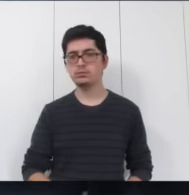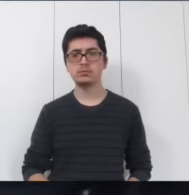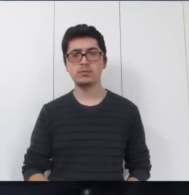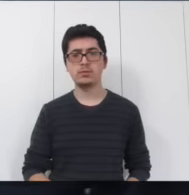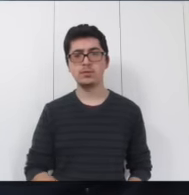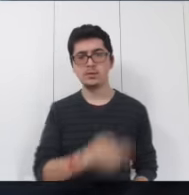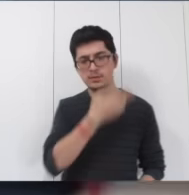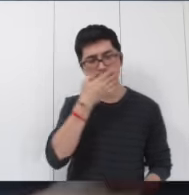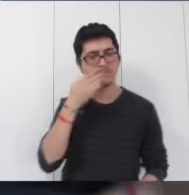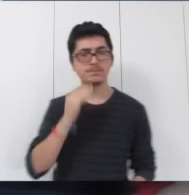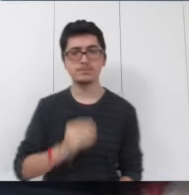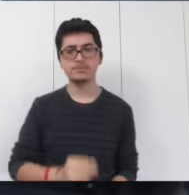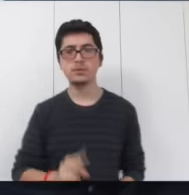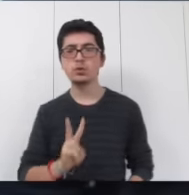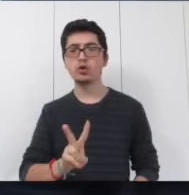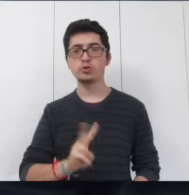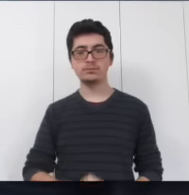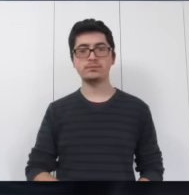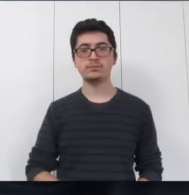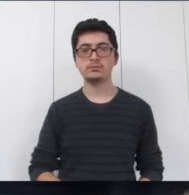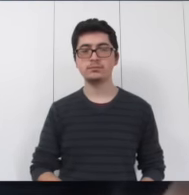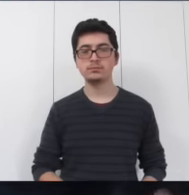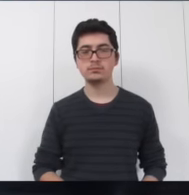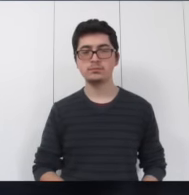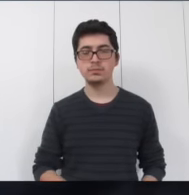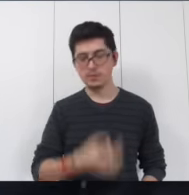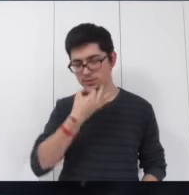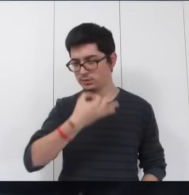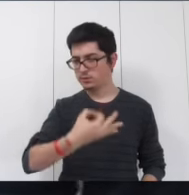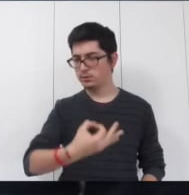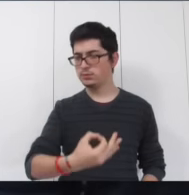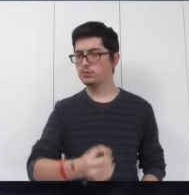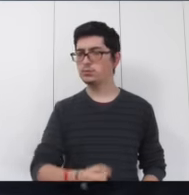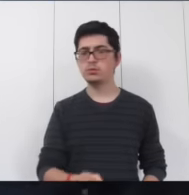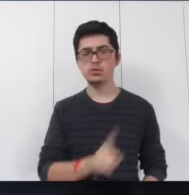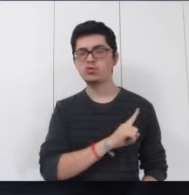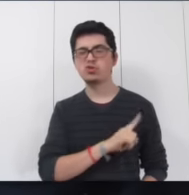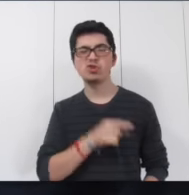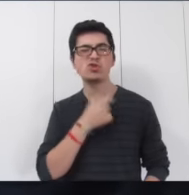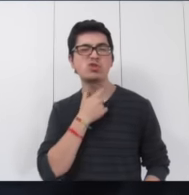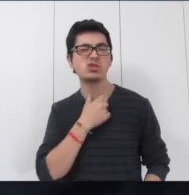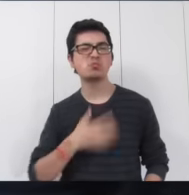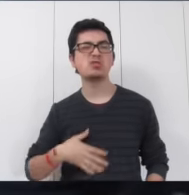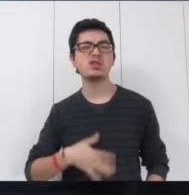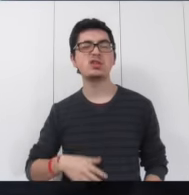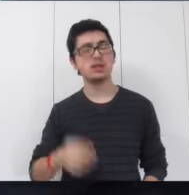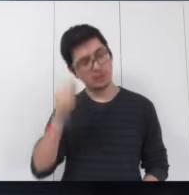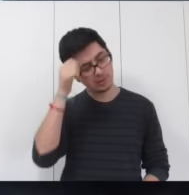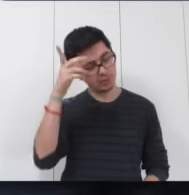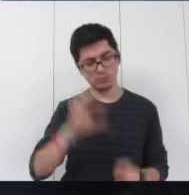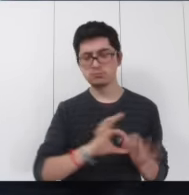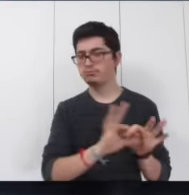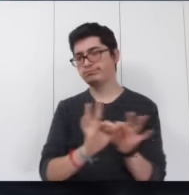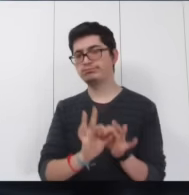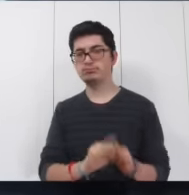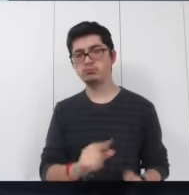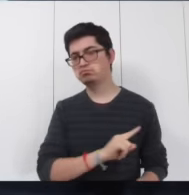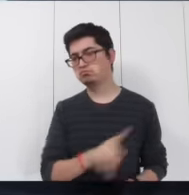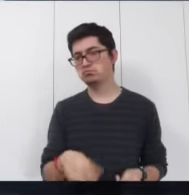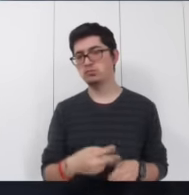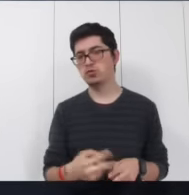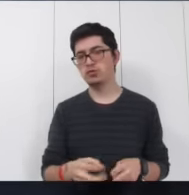haces. 2. Le dices de que no te gusta tanto la idea y que le agradeces, pero que en el